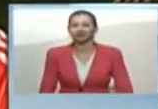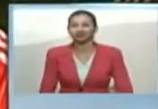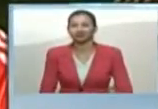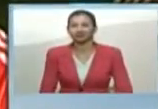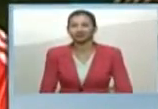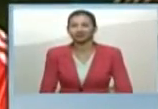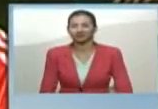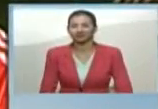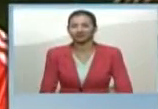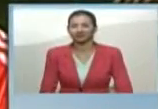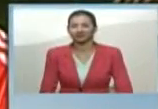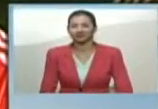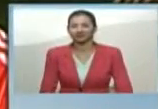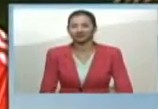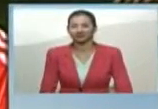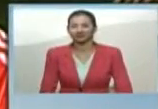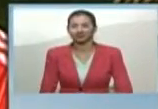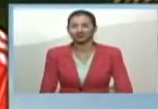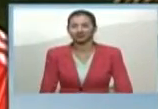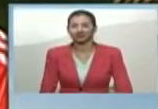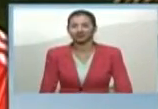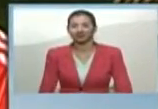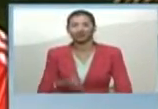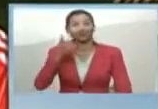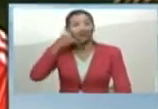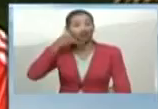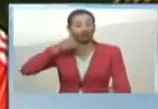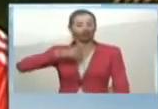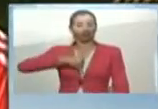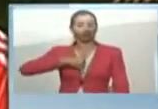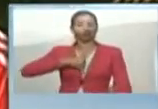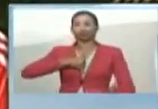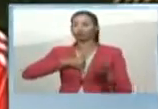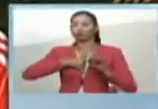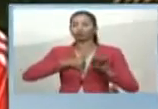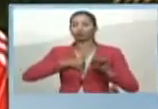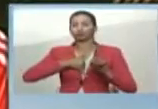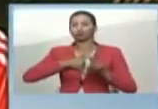No te pongas el teléfono nunca en el lado del corazón. Pues son